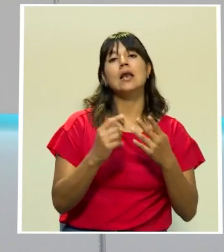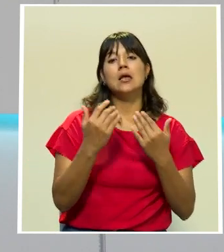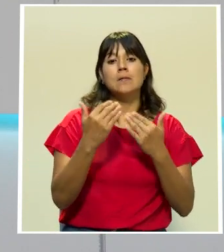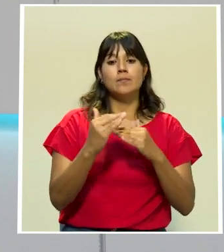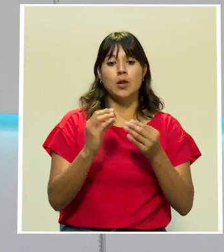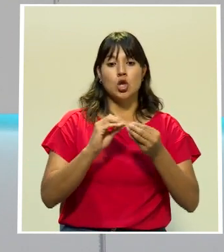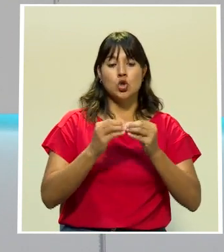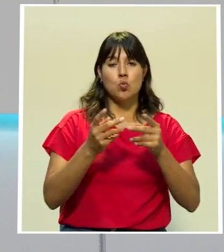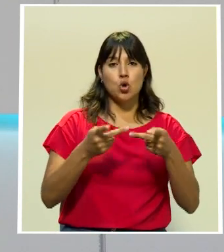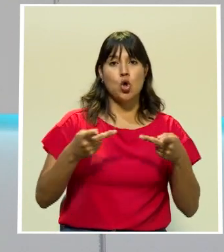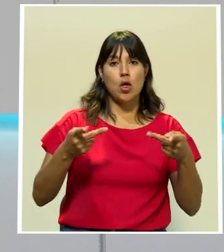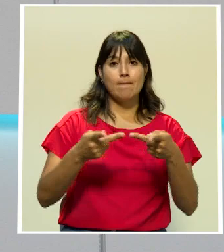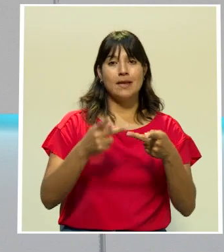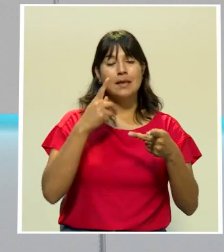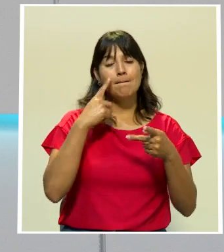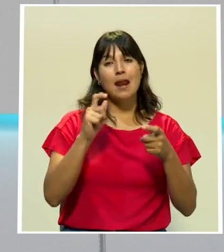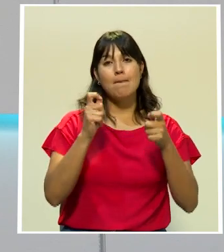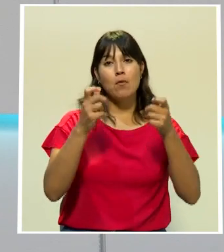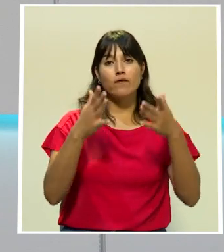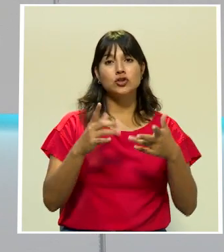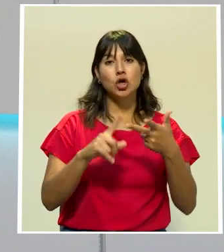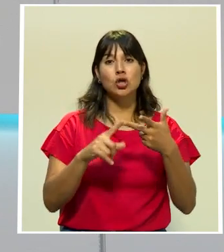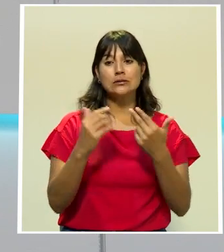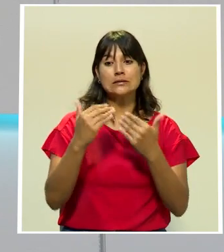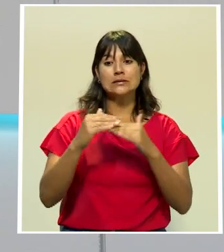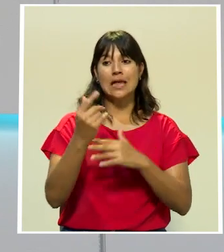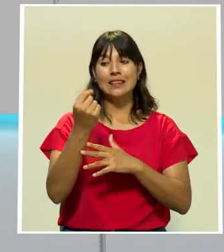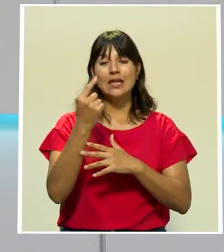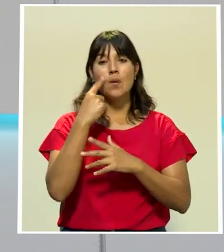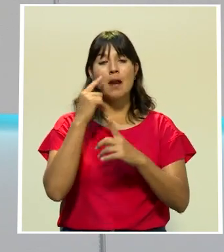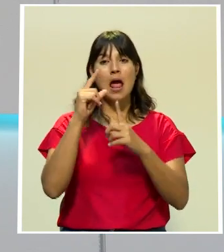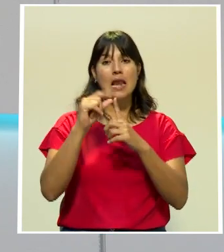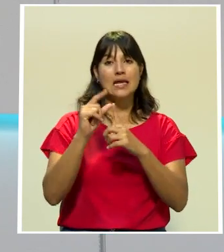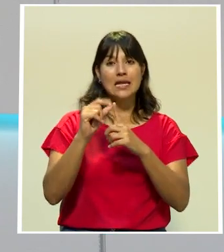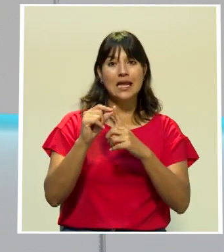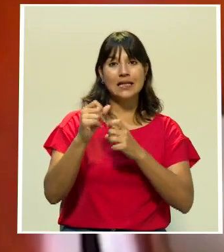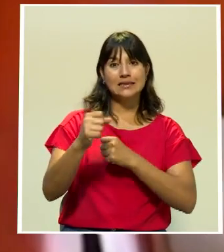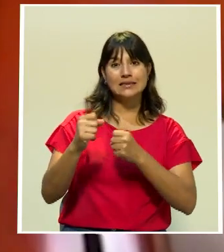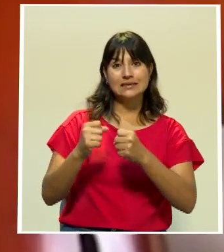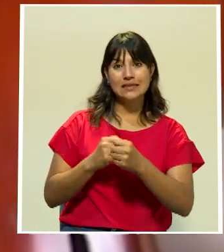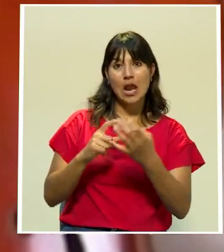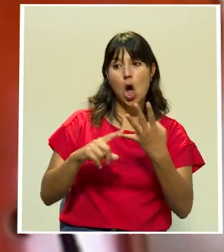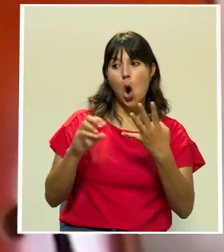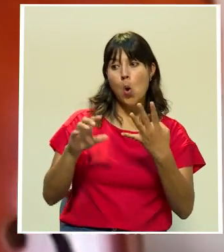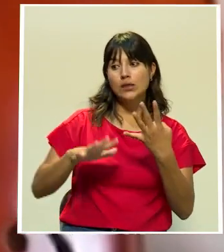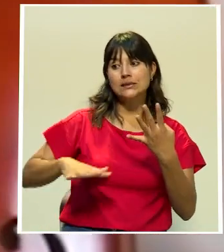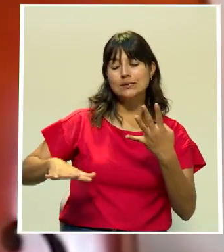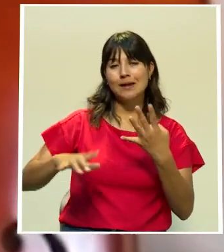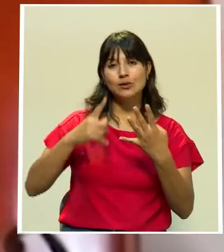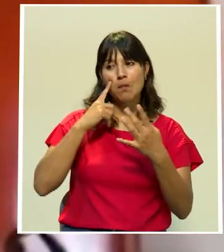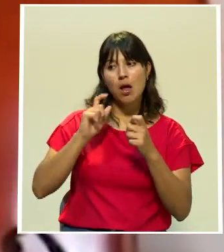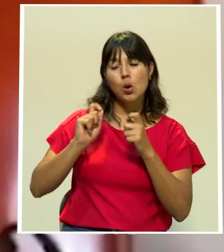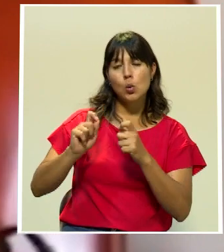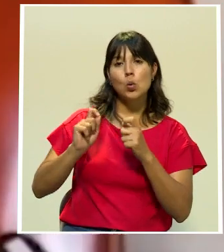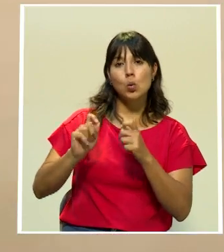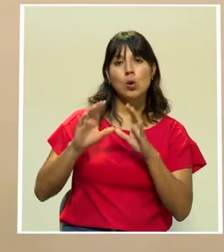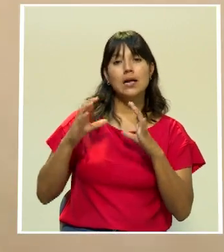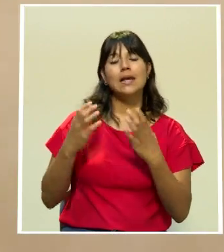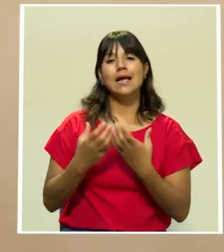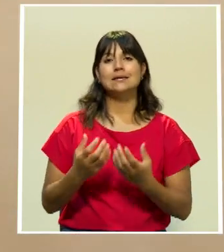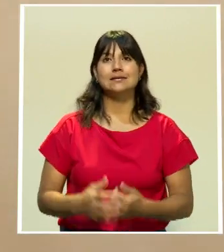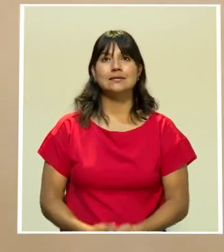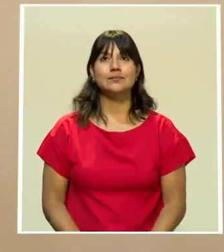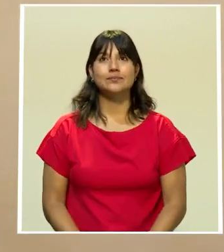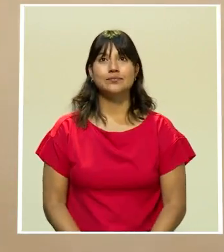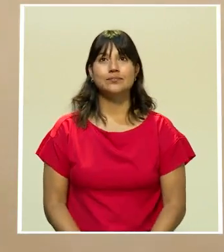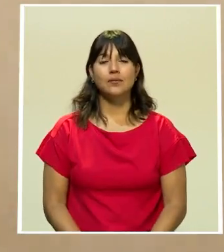de alquileres para ensayos o espacios para impartir clases. Hola, soy Camila, estudiante de corno francés.